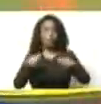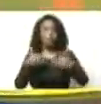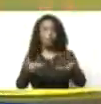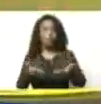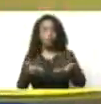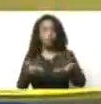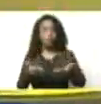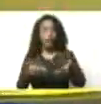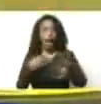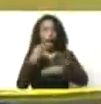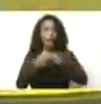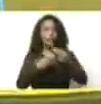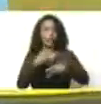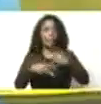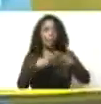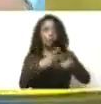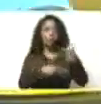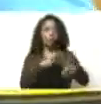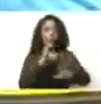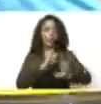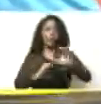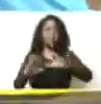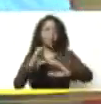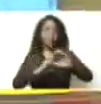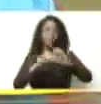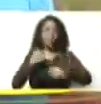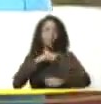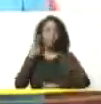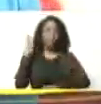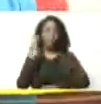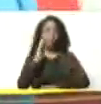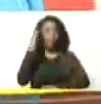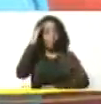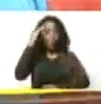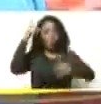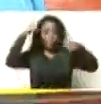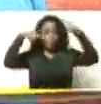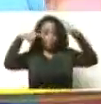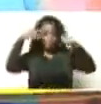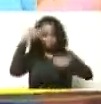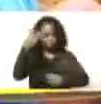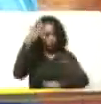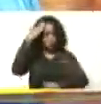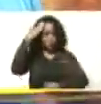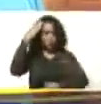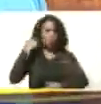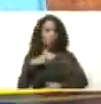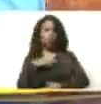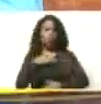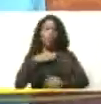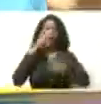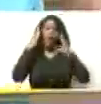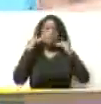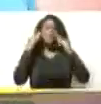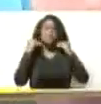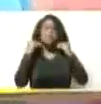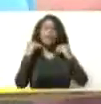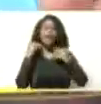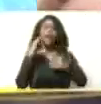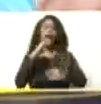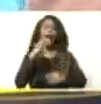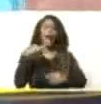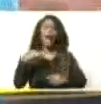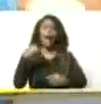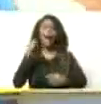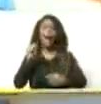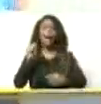pasa todo un proceso ambientes identificación nosotros venimos el comandante charter sabe presidente tuvimos la experiencia con las cachamas cuando comandante habla